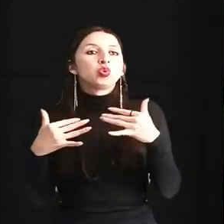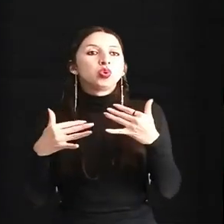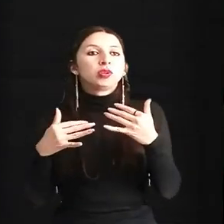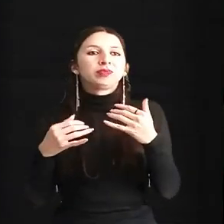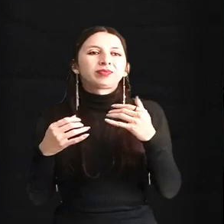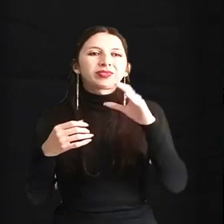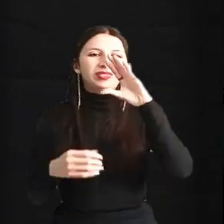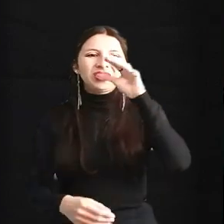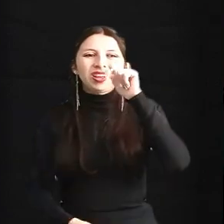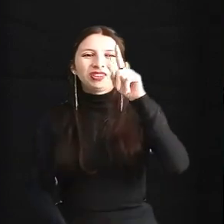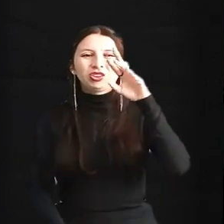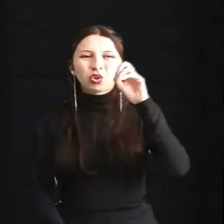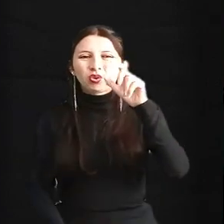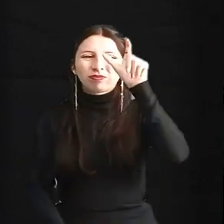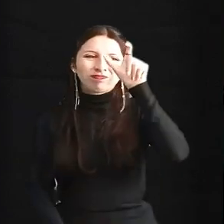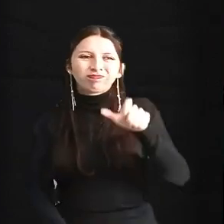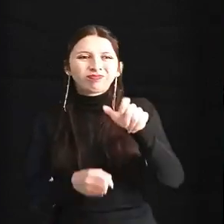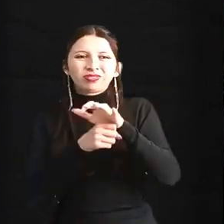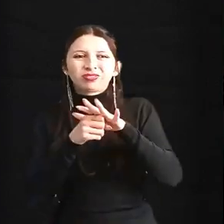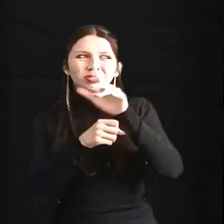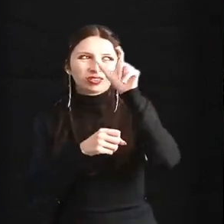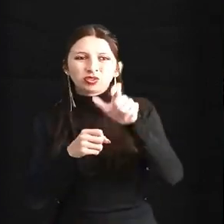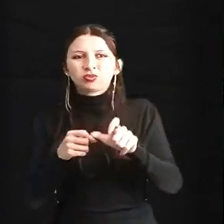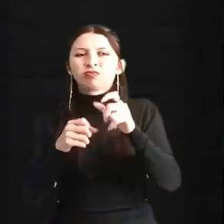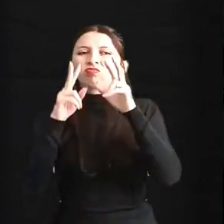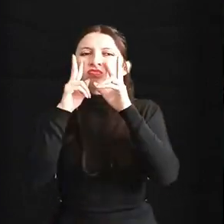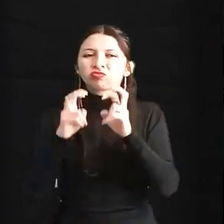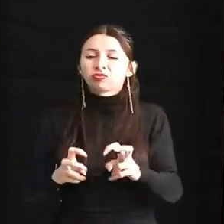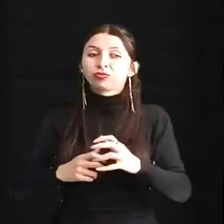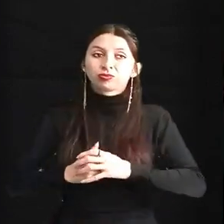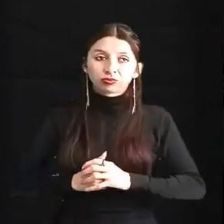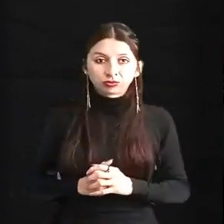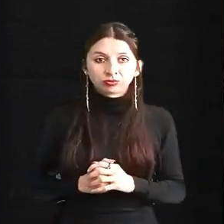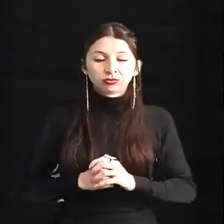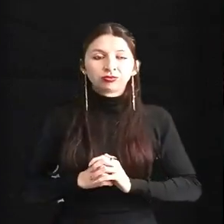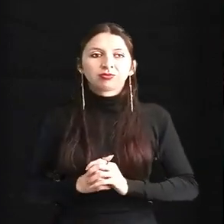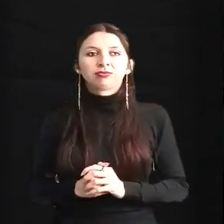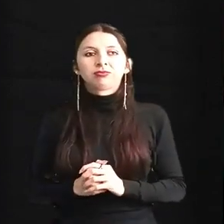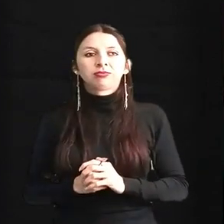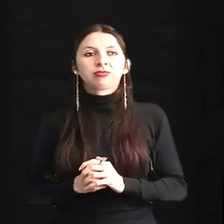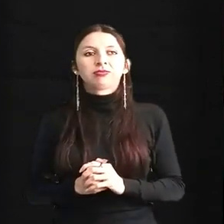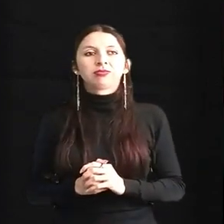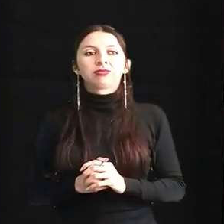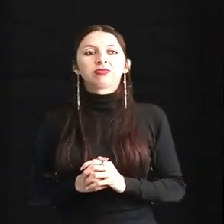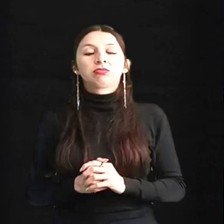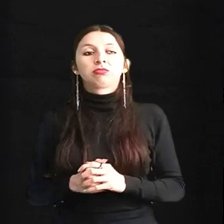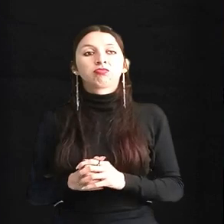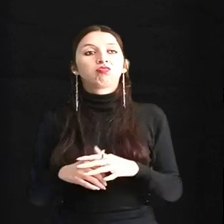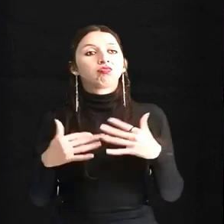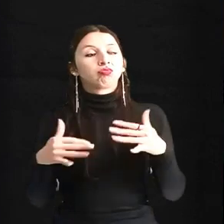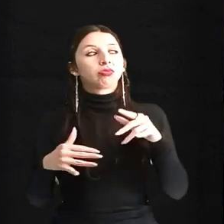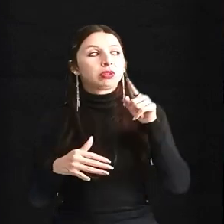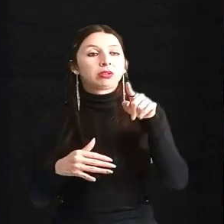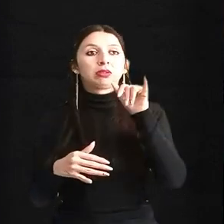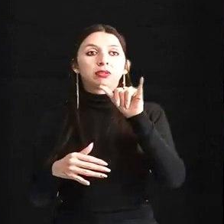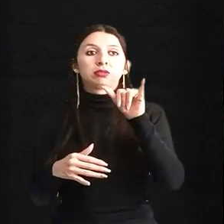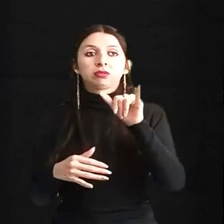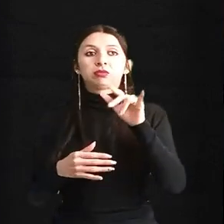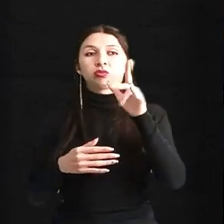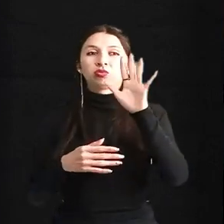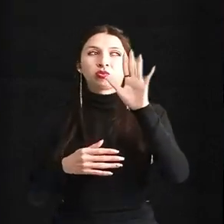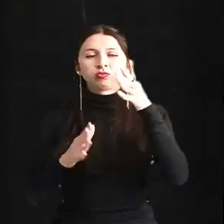en este momento y bueno las cartas al editor que llegan como comentarios complementarios a lo que ya hemos publicado